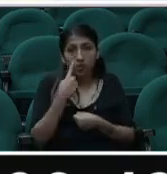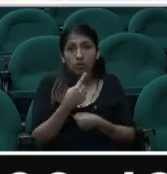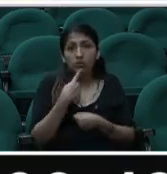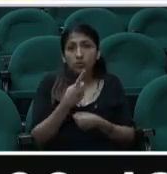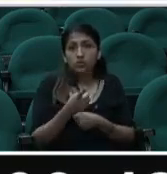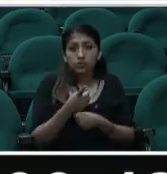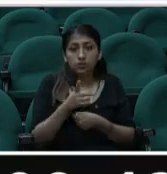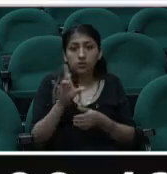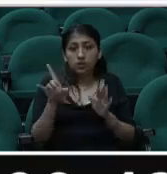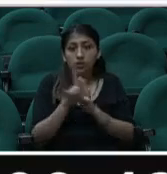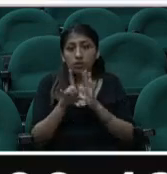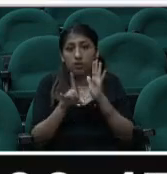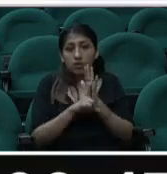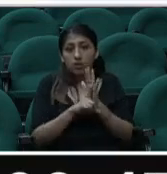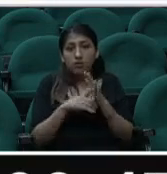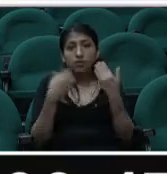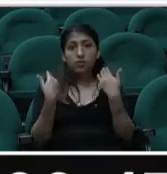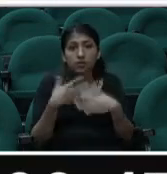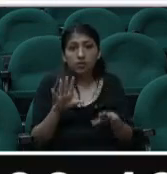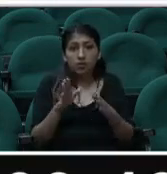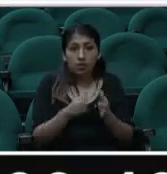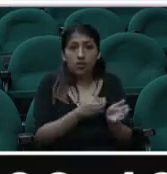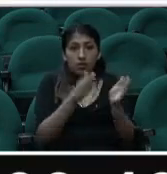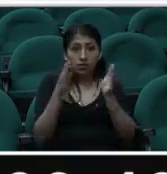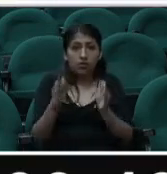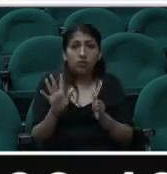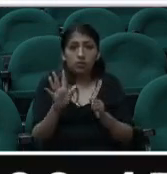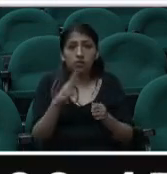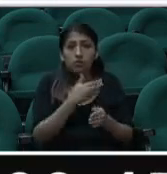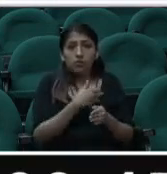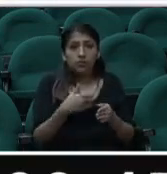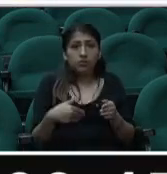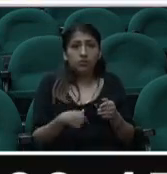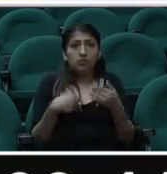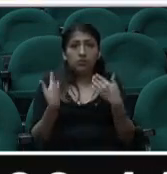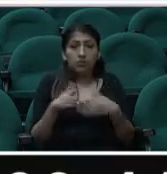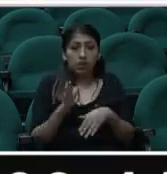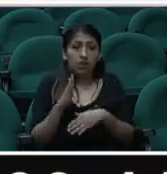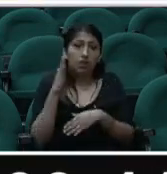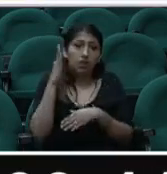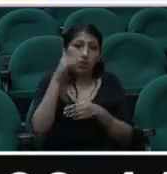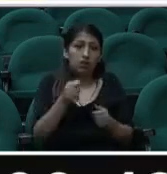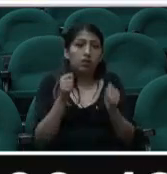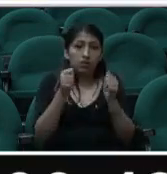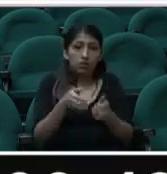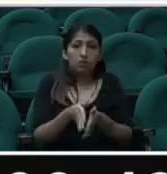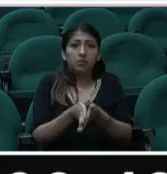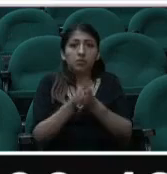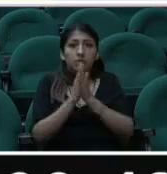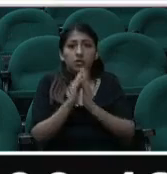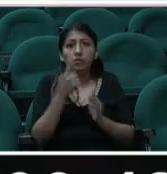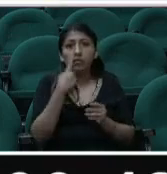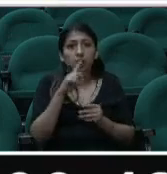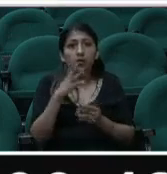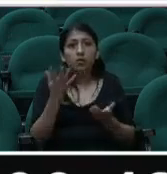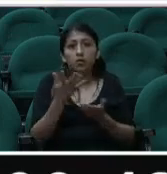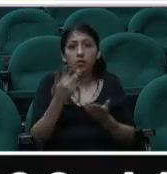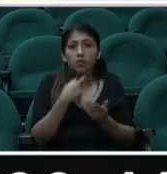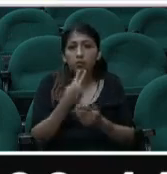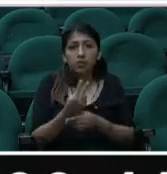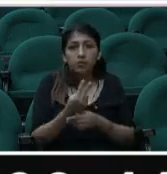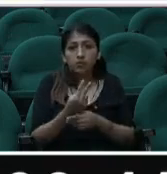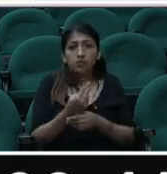está este reglamento y hasta en el escritorio presidente de la república hemos llegado hasta allá y se ha exigido pero cuál es la excusa